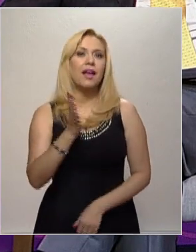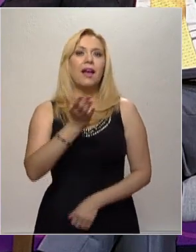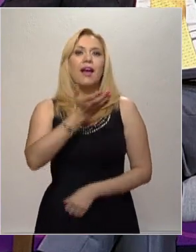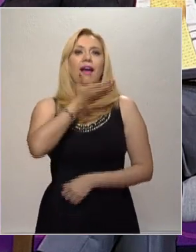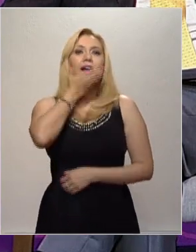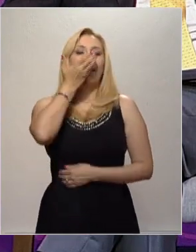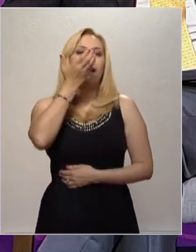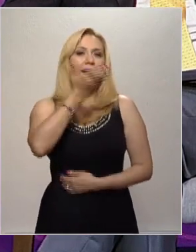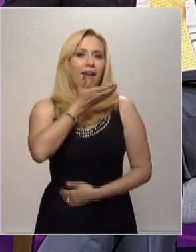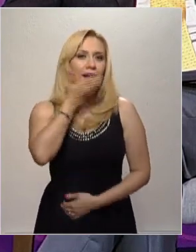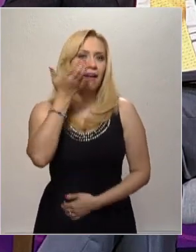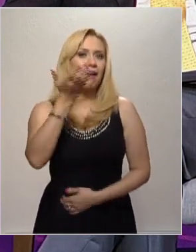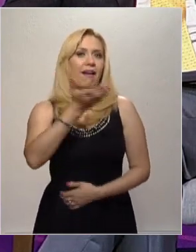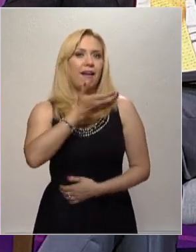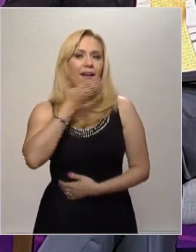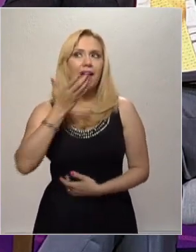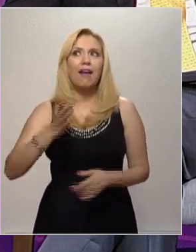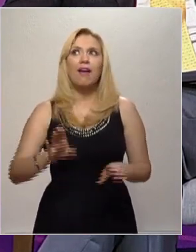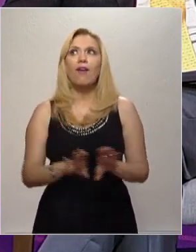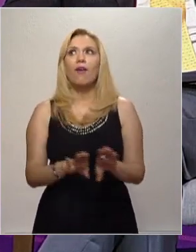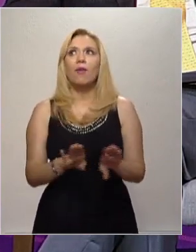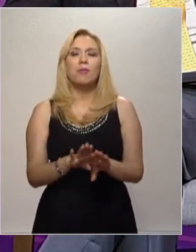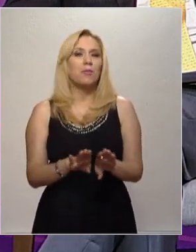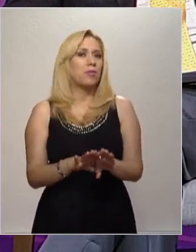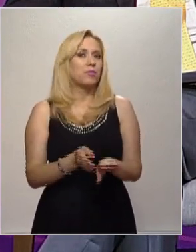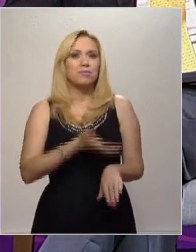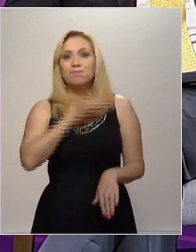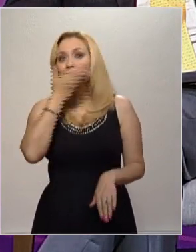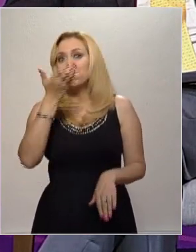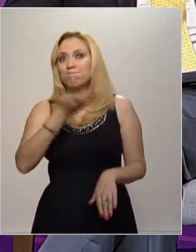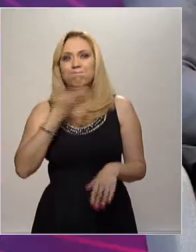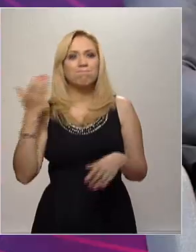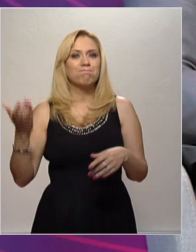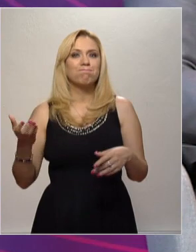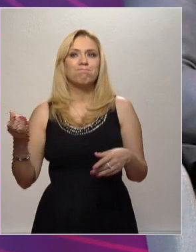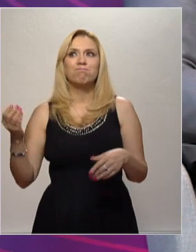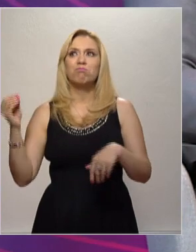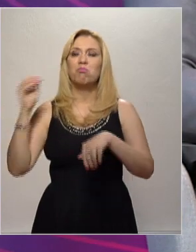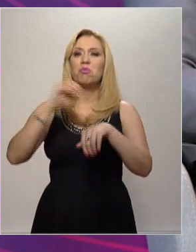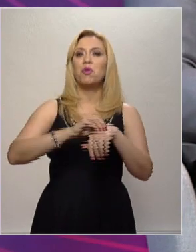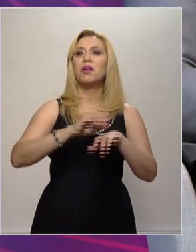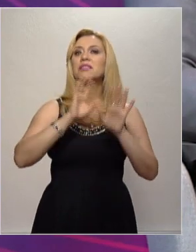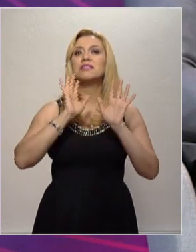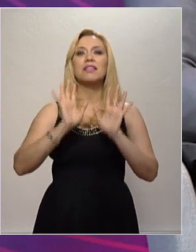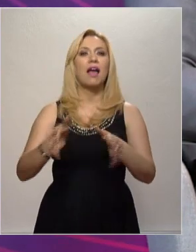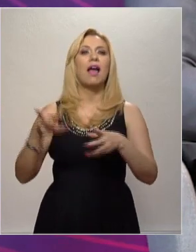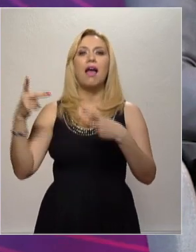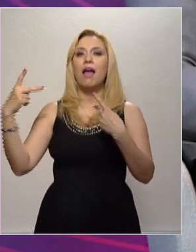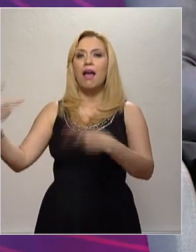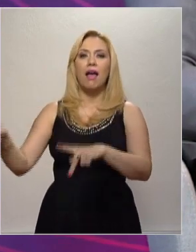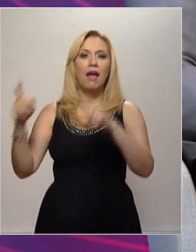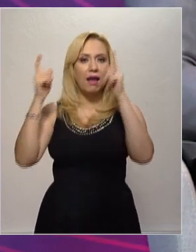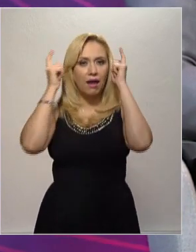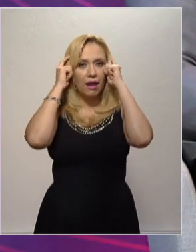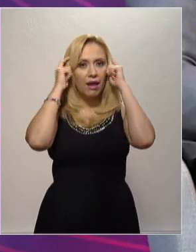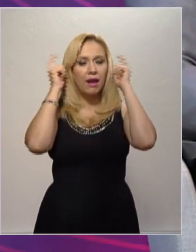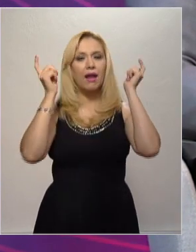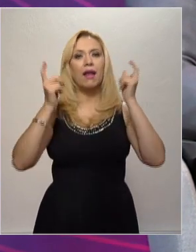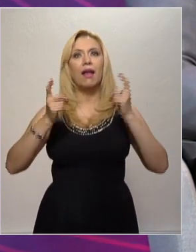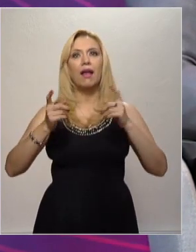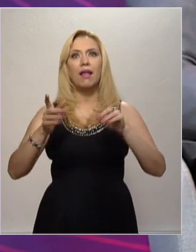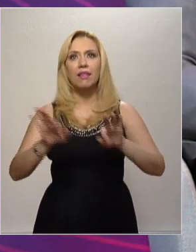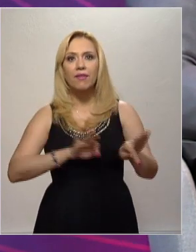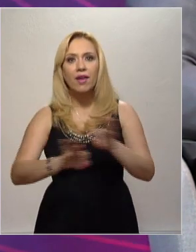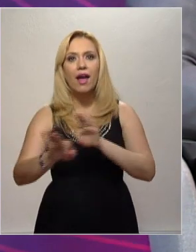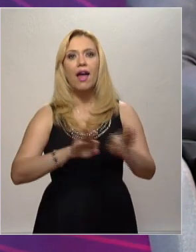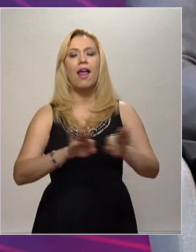han incorporado, es decir, y literalmente se han incorporado, se han hecho cuerpo, ya está en su manera de actuar, en su manera